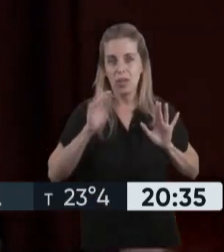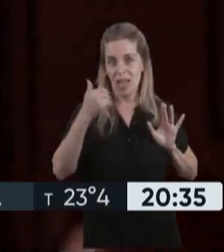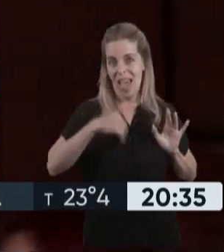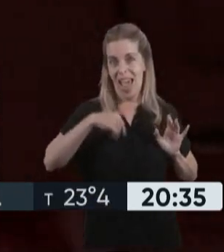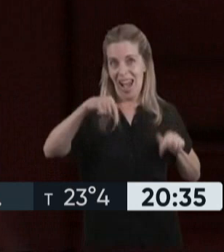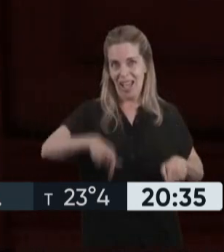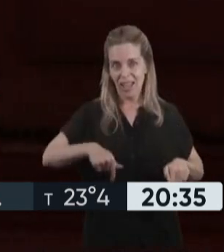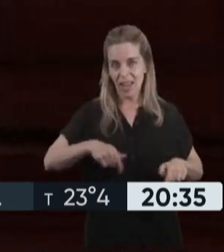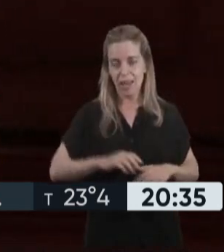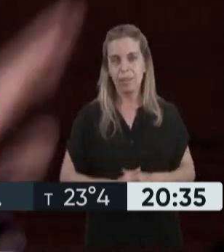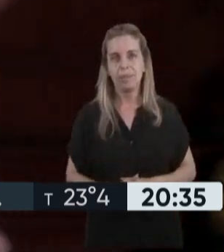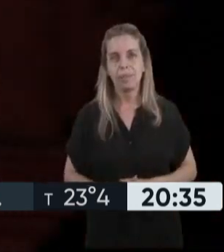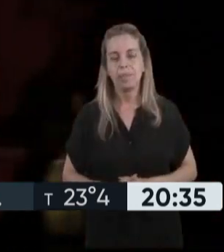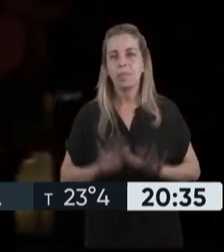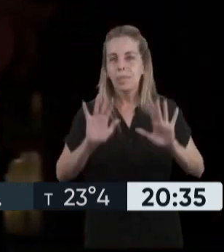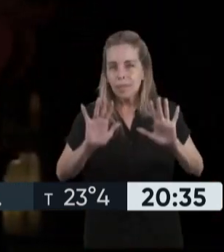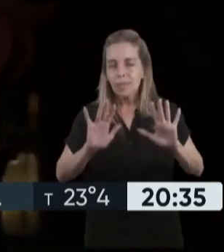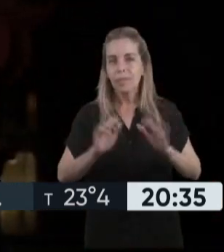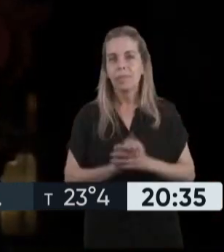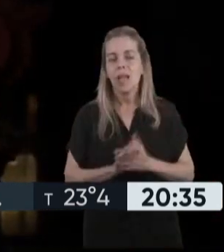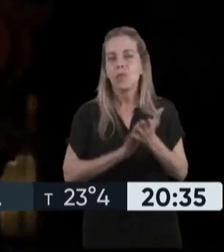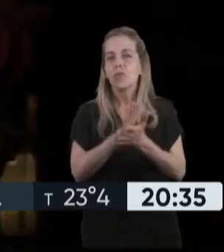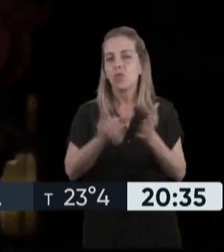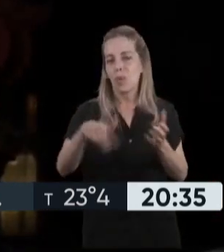Argentina no la arregla